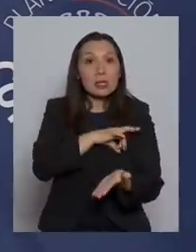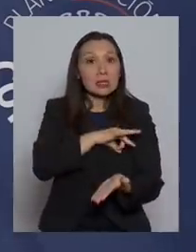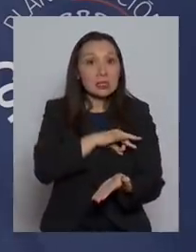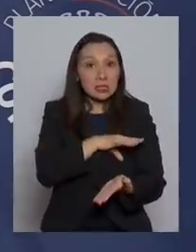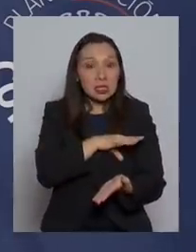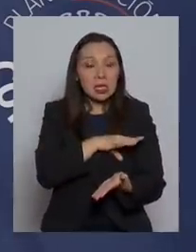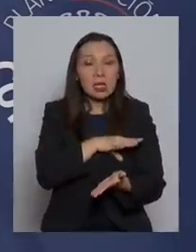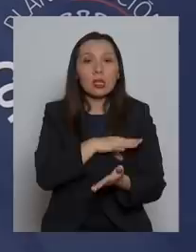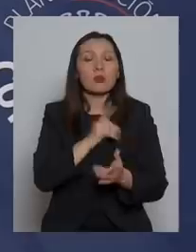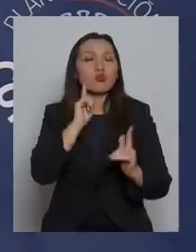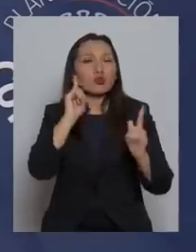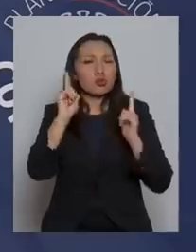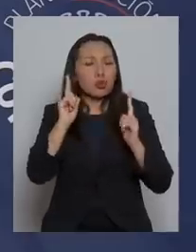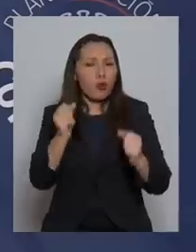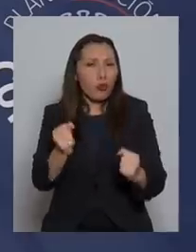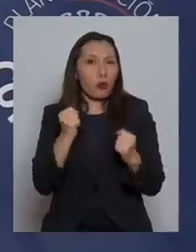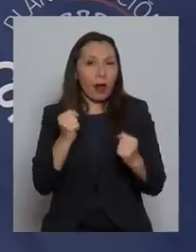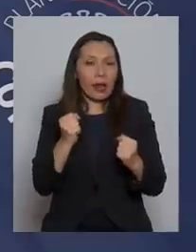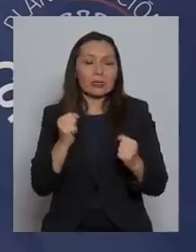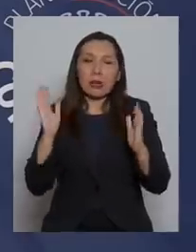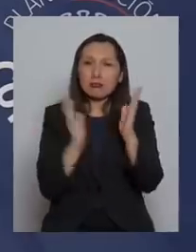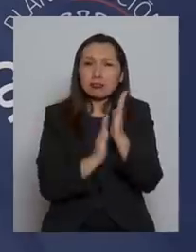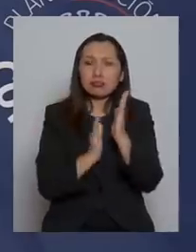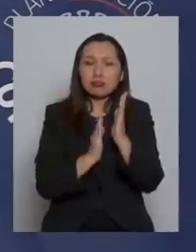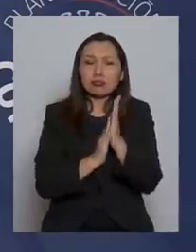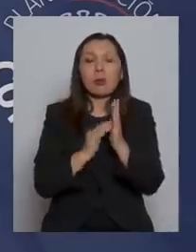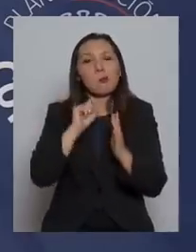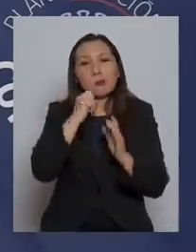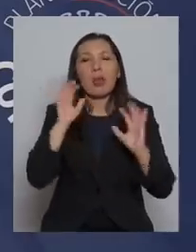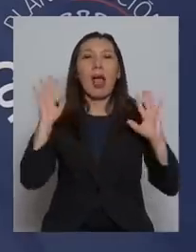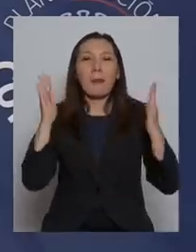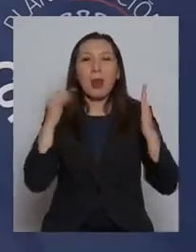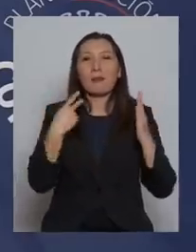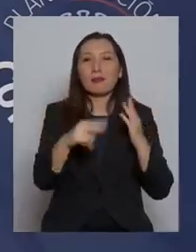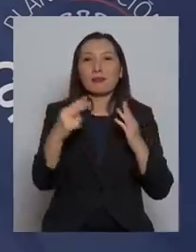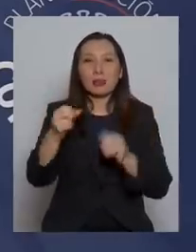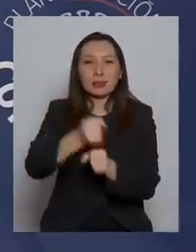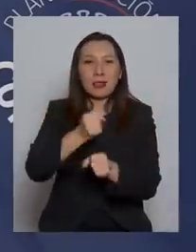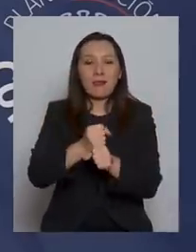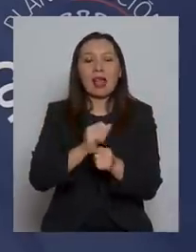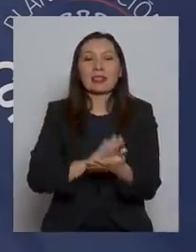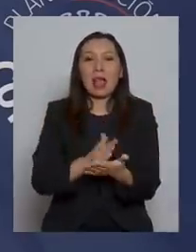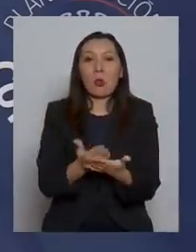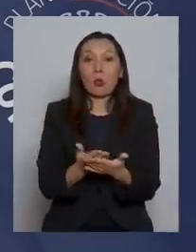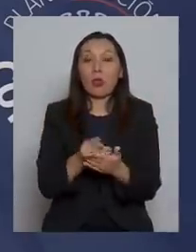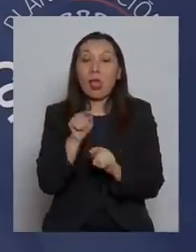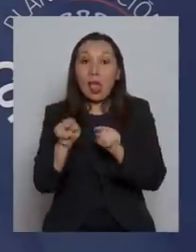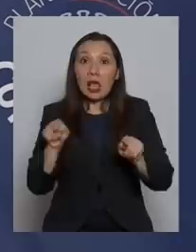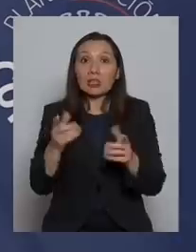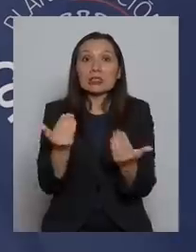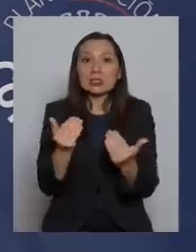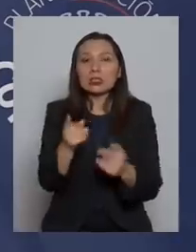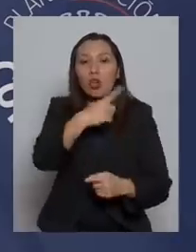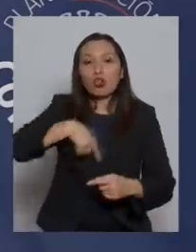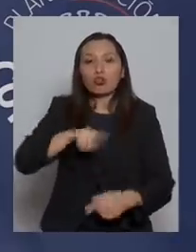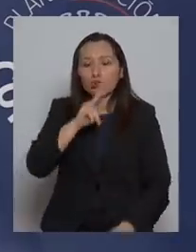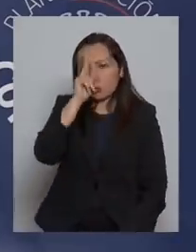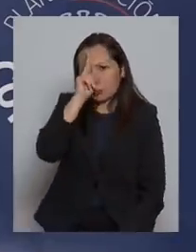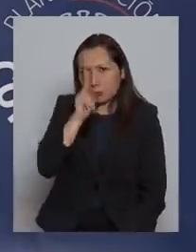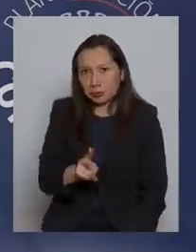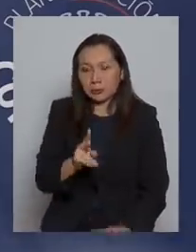Chile, suene con más fuerza. Los trabajadores de salud necesitan de nuestro